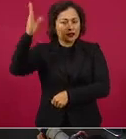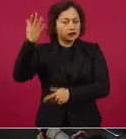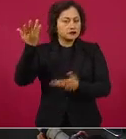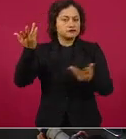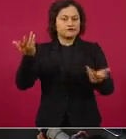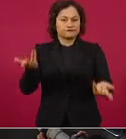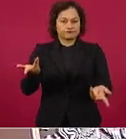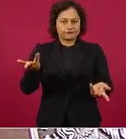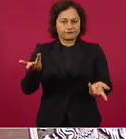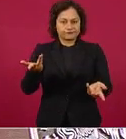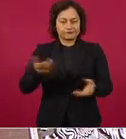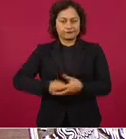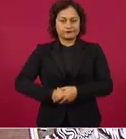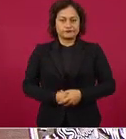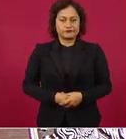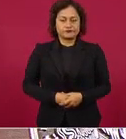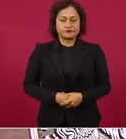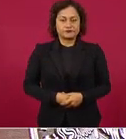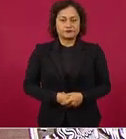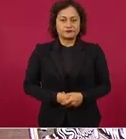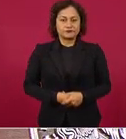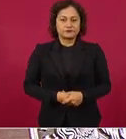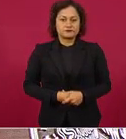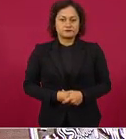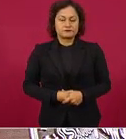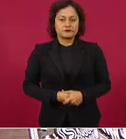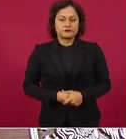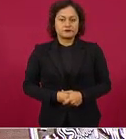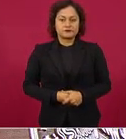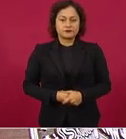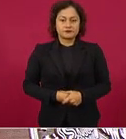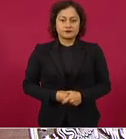que se nos olvida que existe